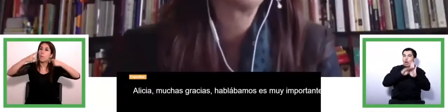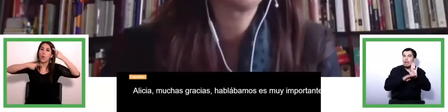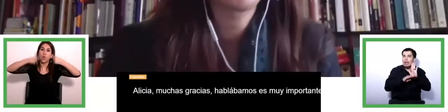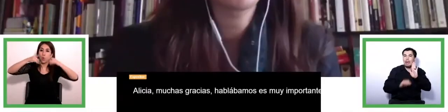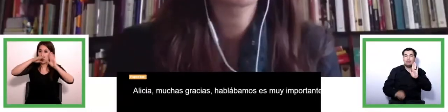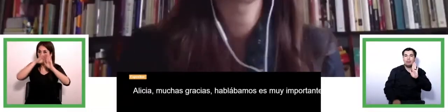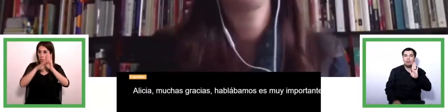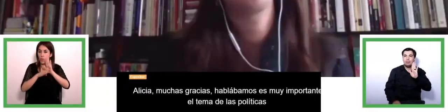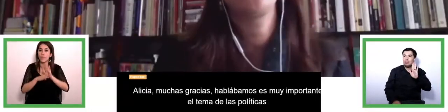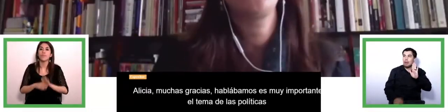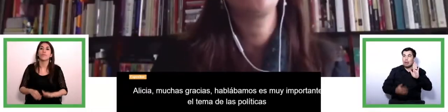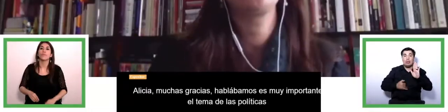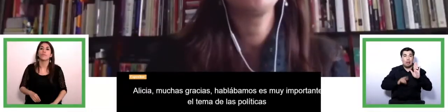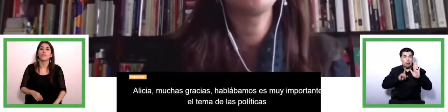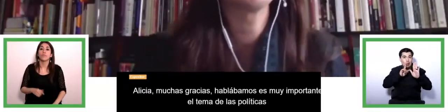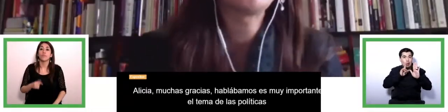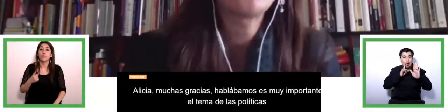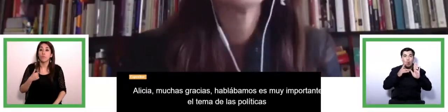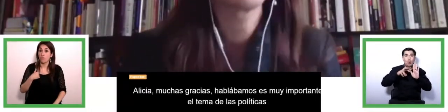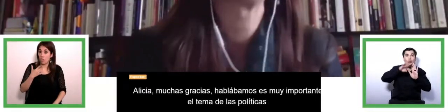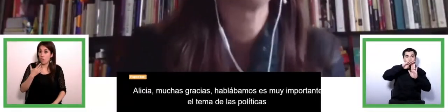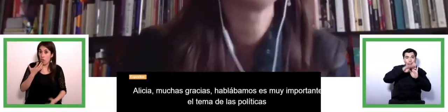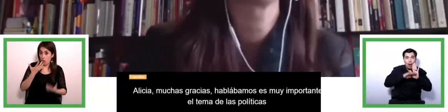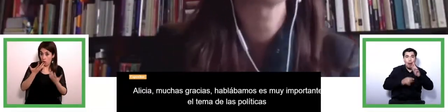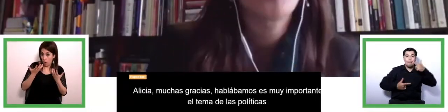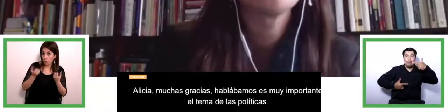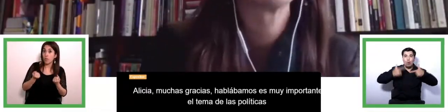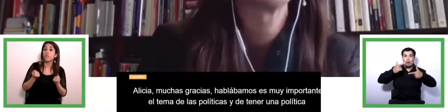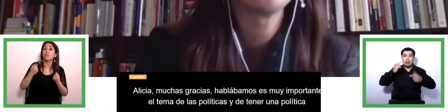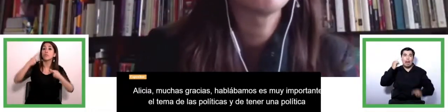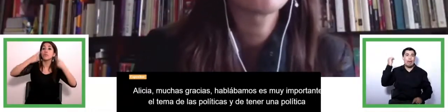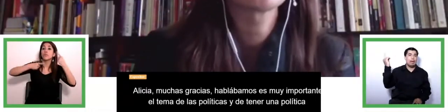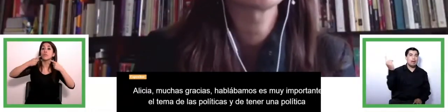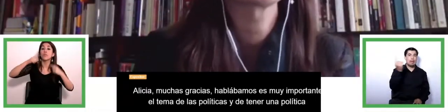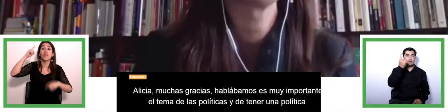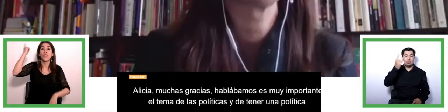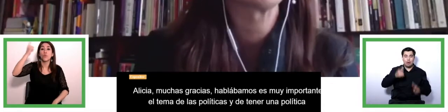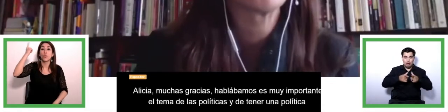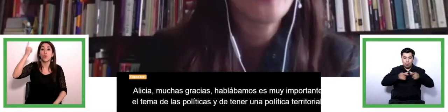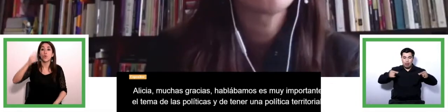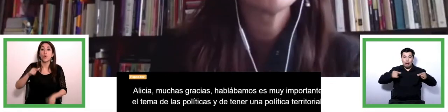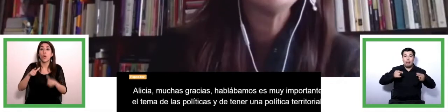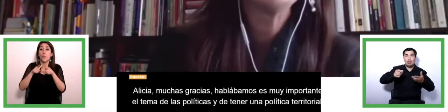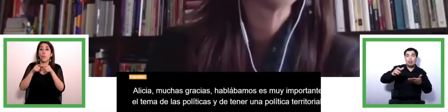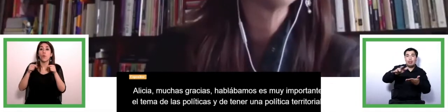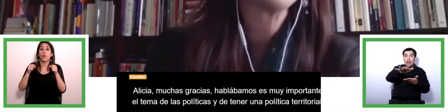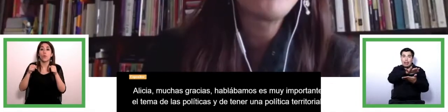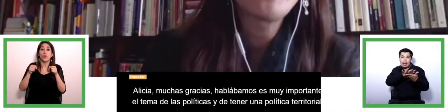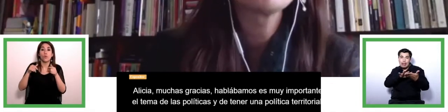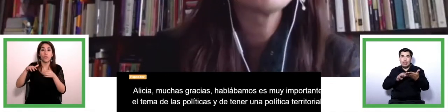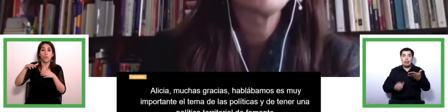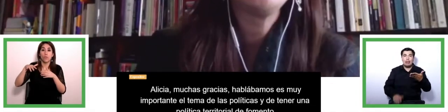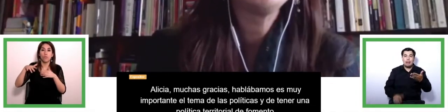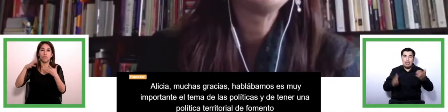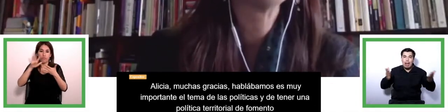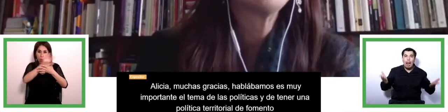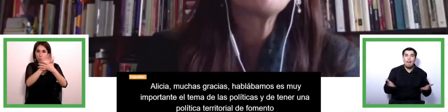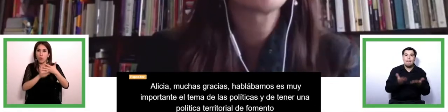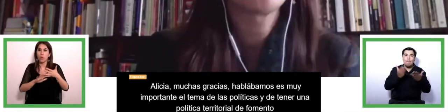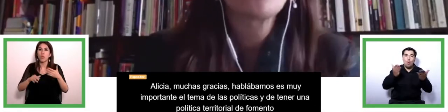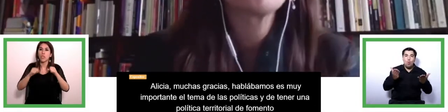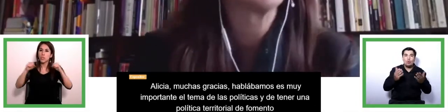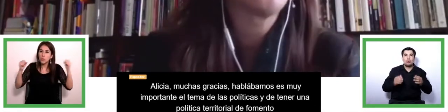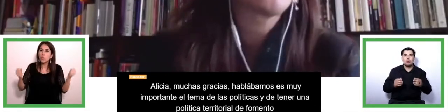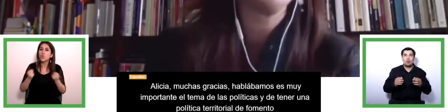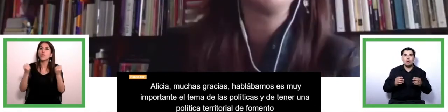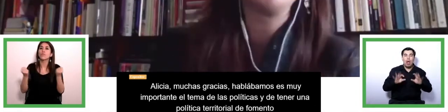las políticas y de tener una política nacional y políticas territoriales de fomento y de impulso a